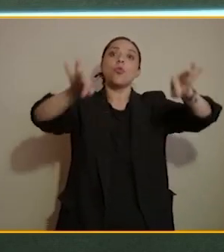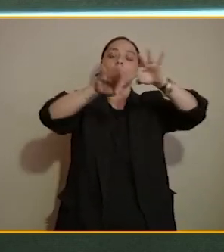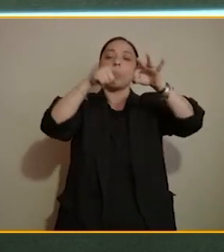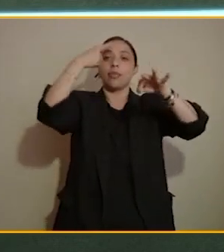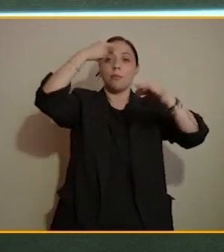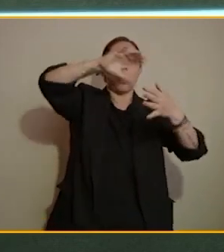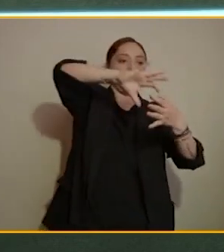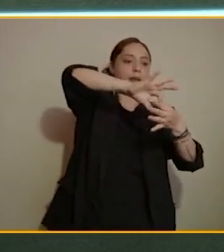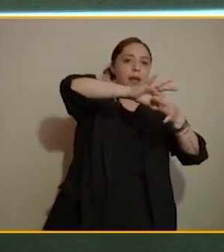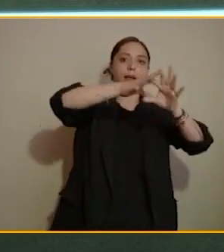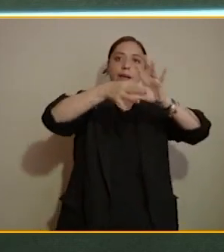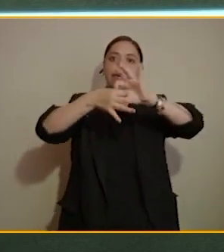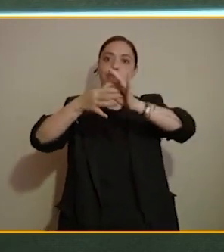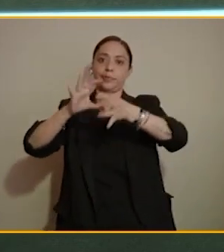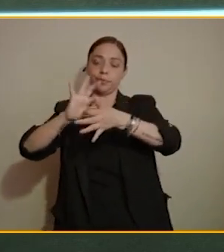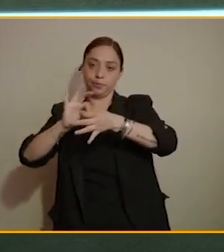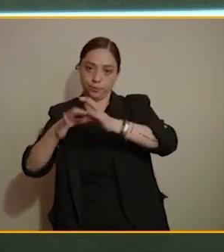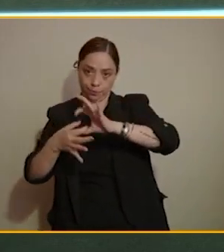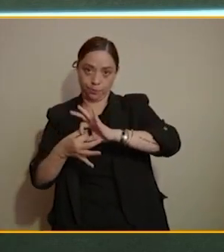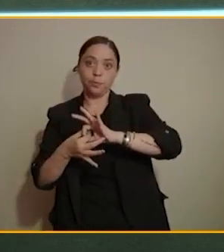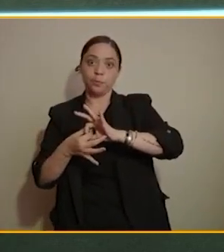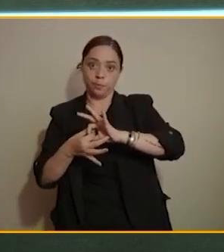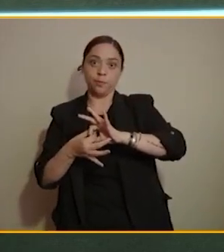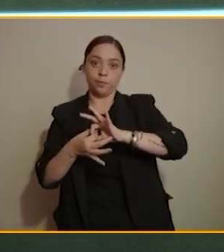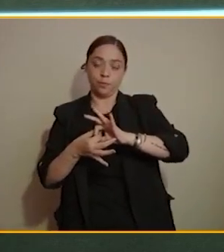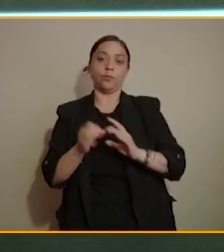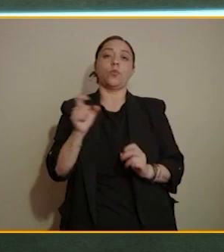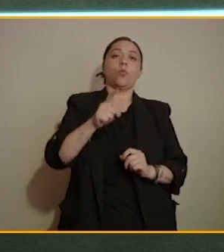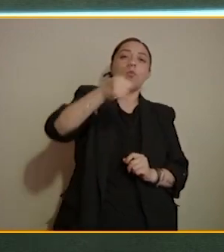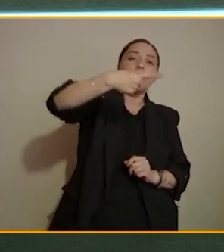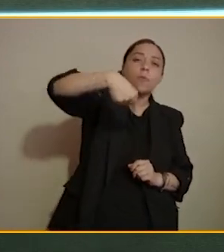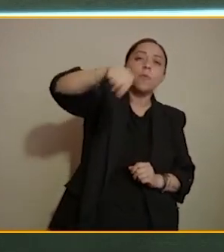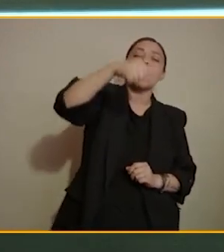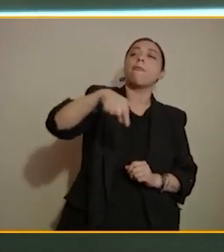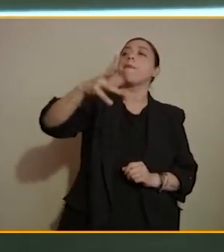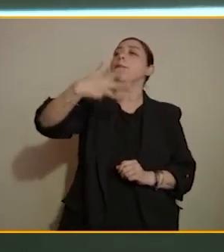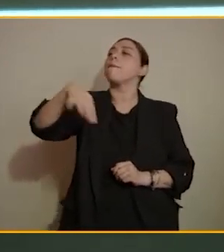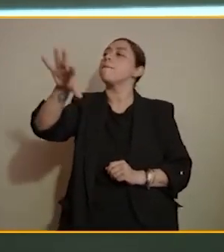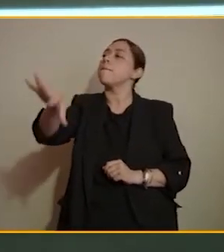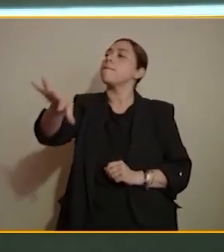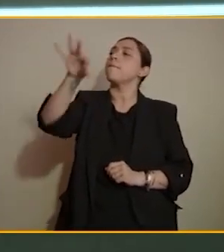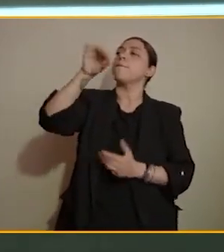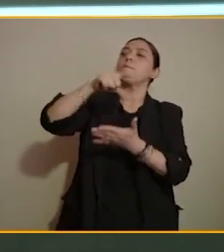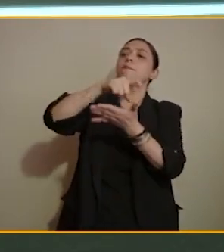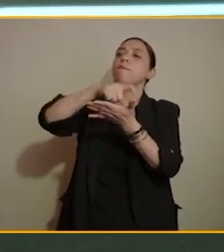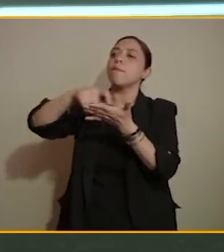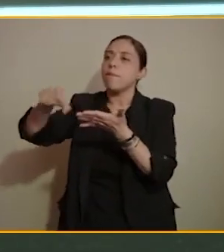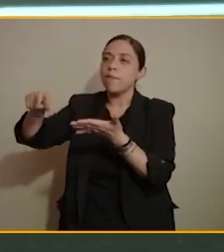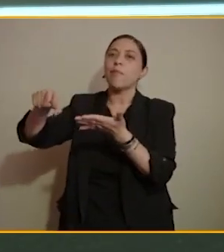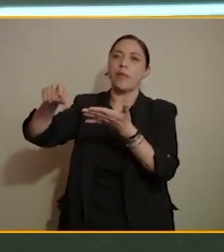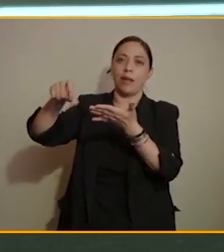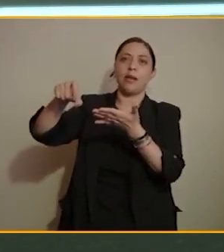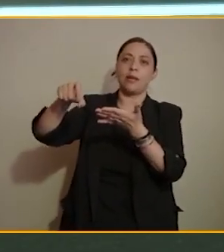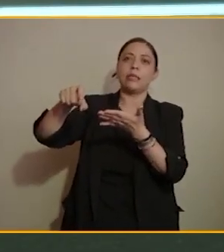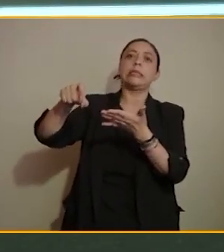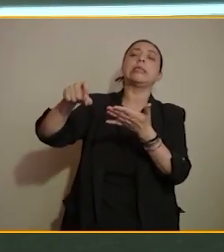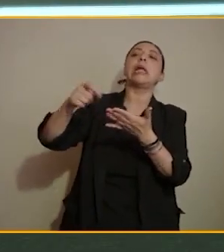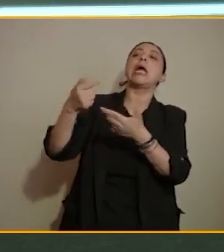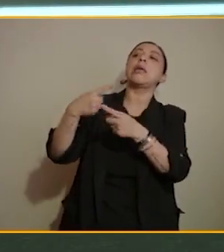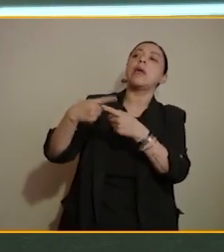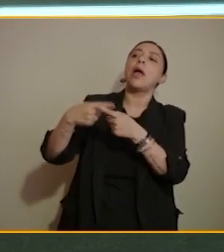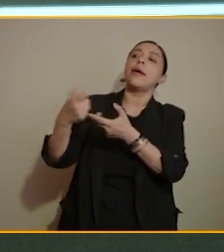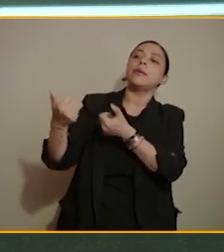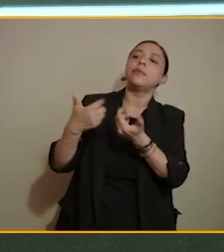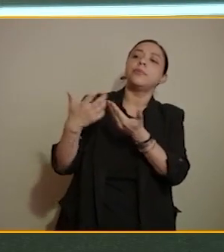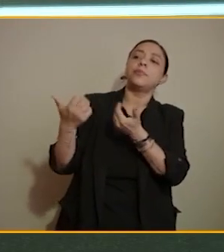de valor. Y ustedes lo ven cada vez que seleccionan proveedores, cada vez que seleccionan distribuidores y deciden